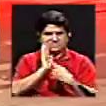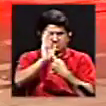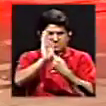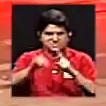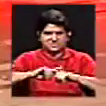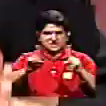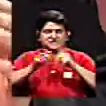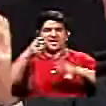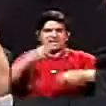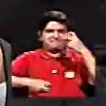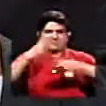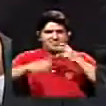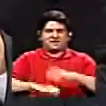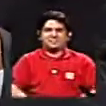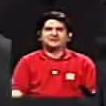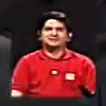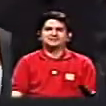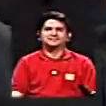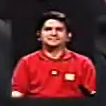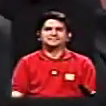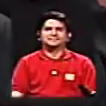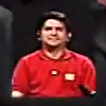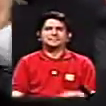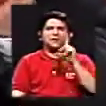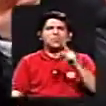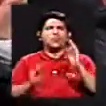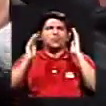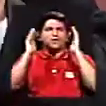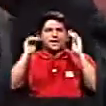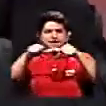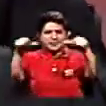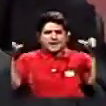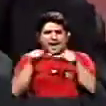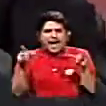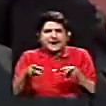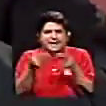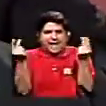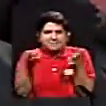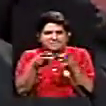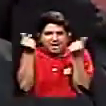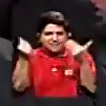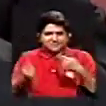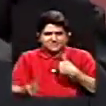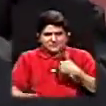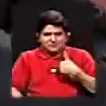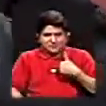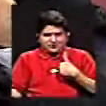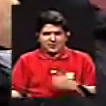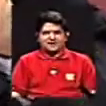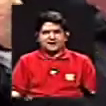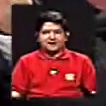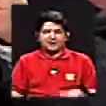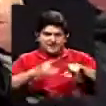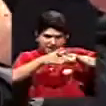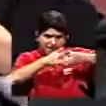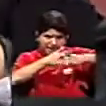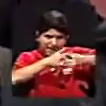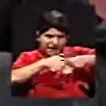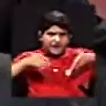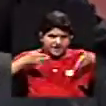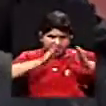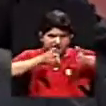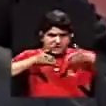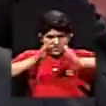muchos de estos problemas. Uno de los grandes rubros de gasto en el mantenimiento de las